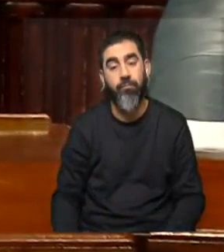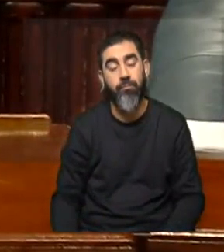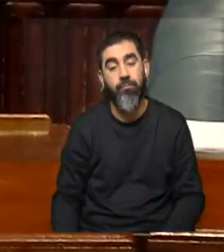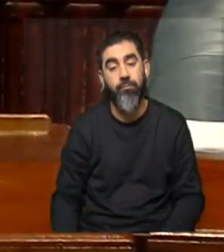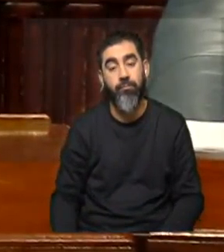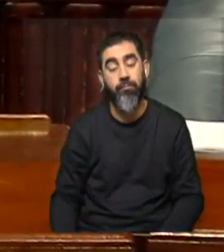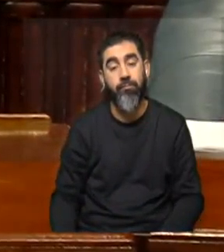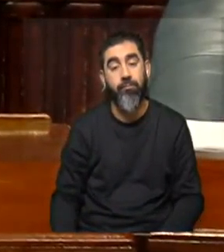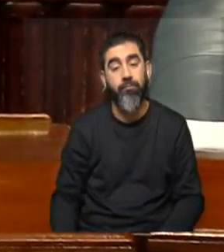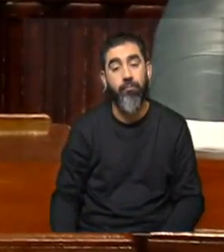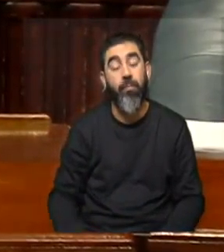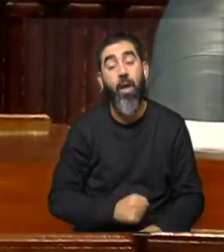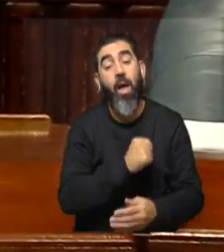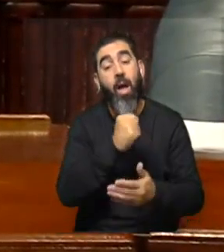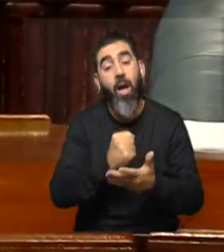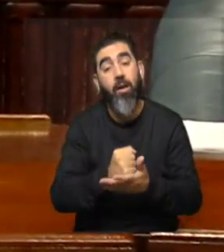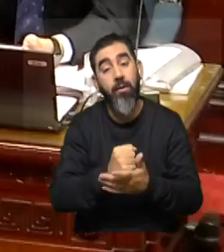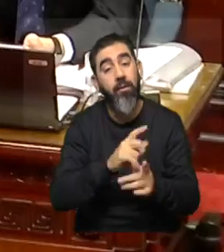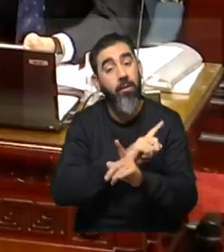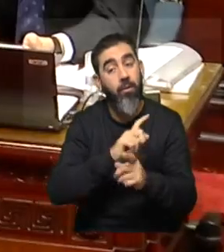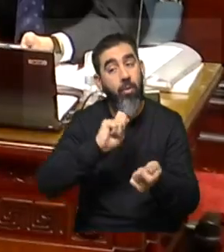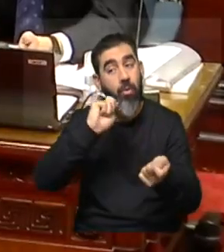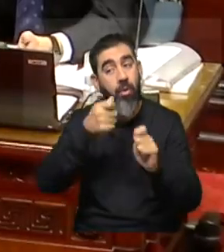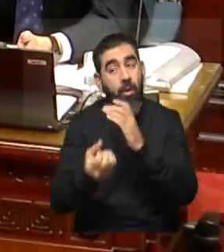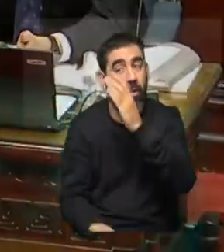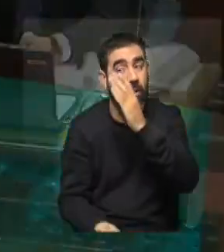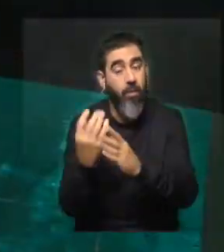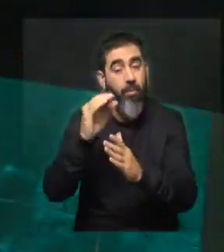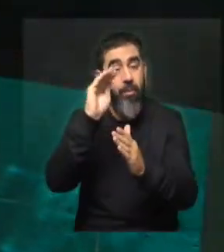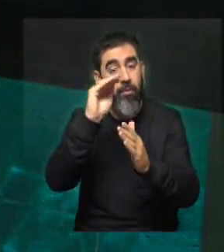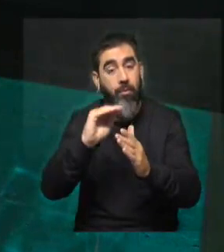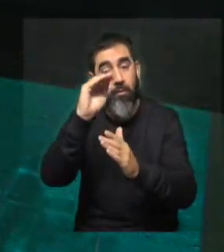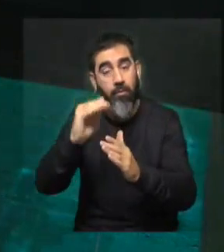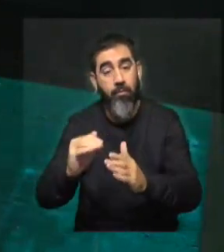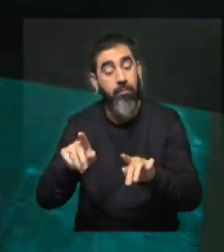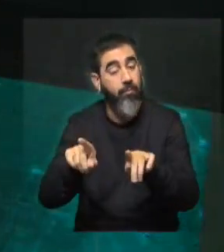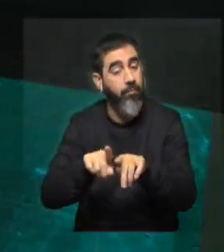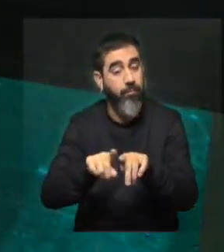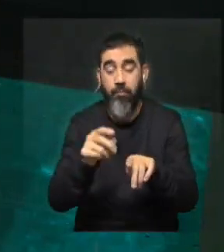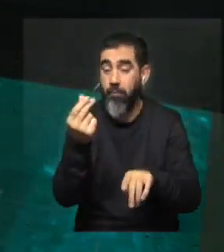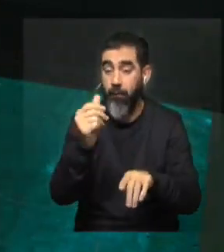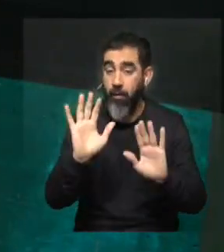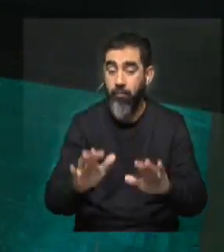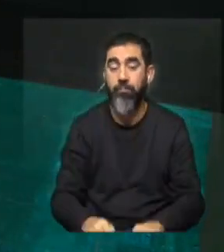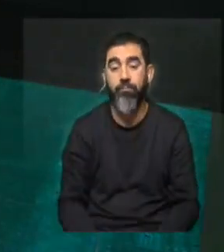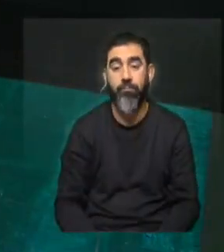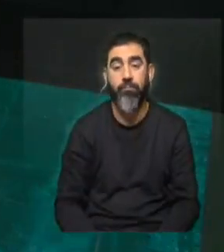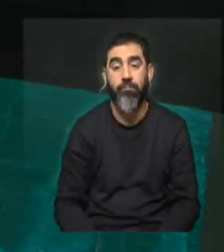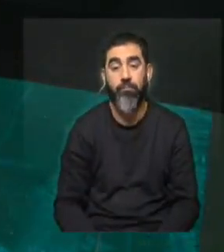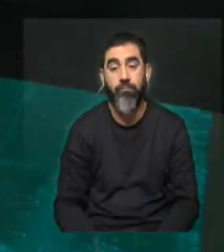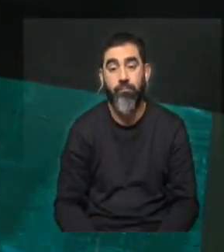dicho por cambado que hasta que no renueve en el stock los comercios bueno va a haber va a estar el precio